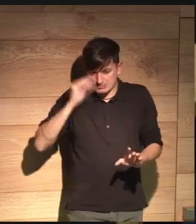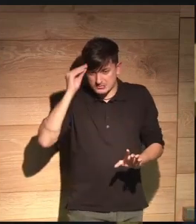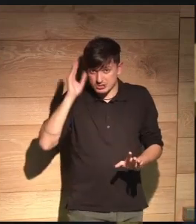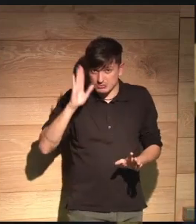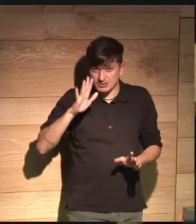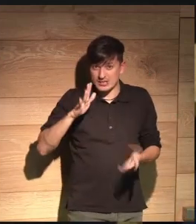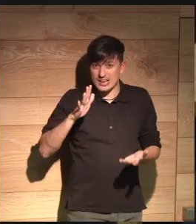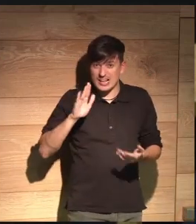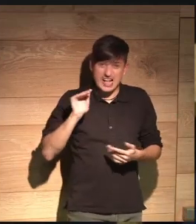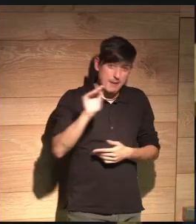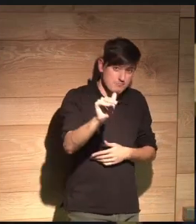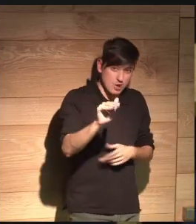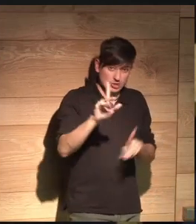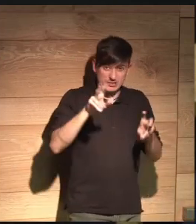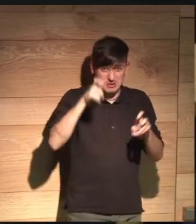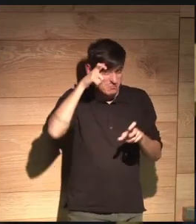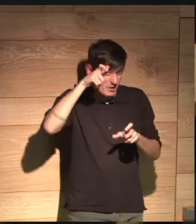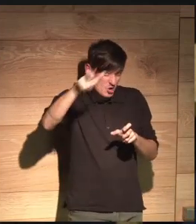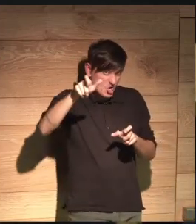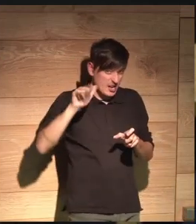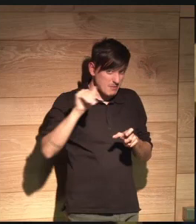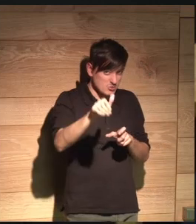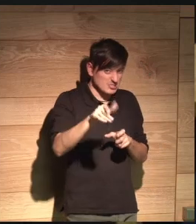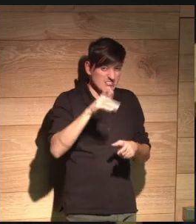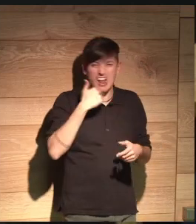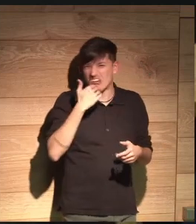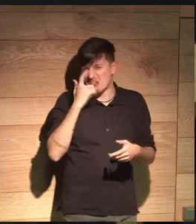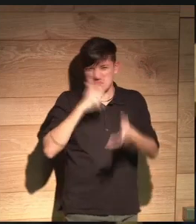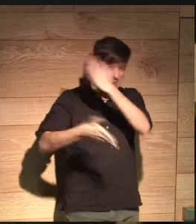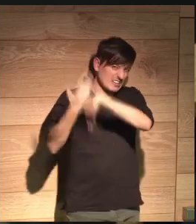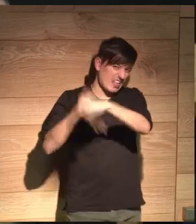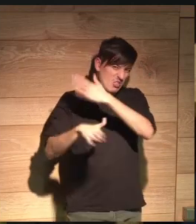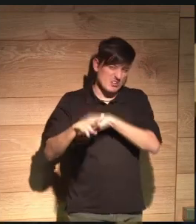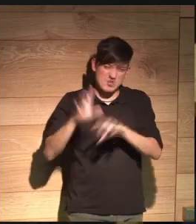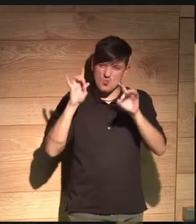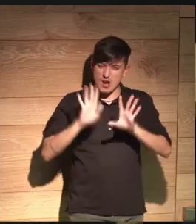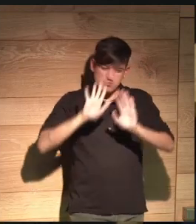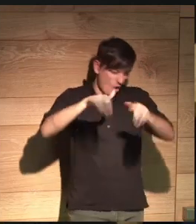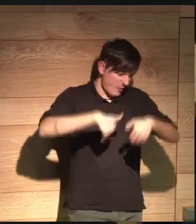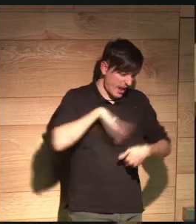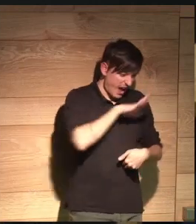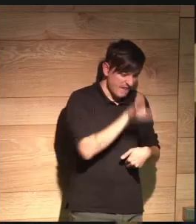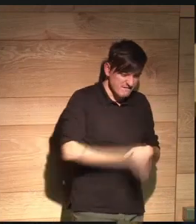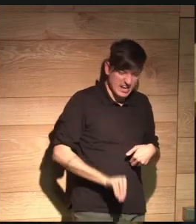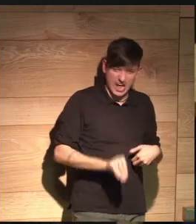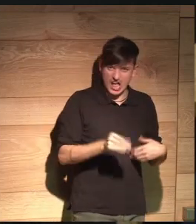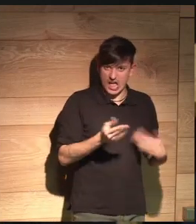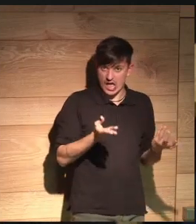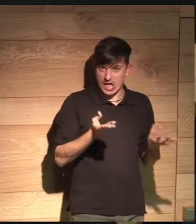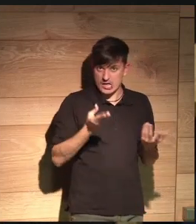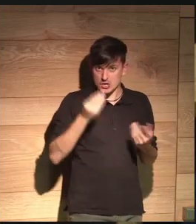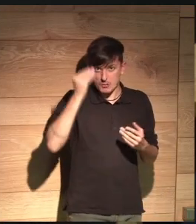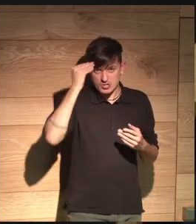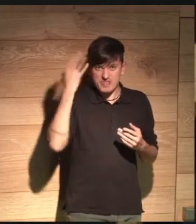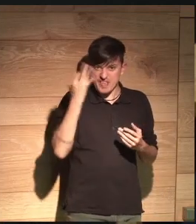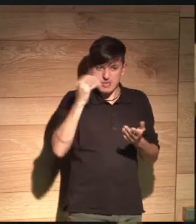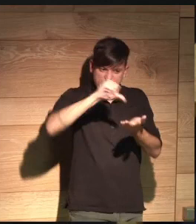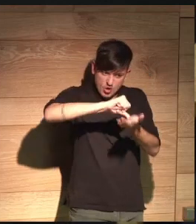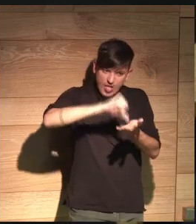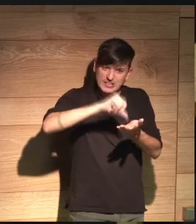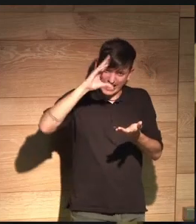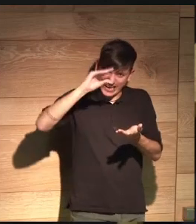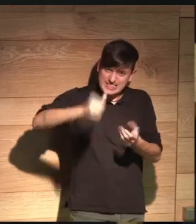el ruralismo es el pasado es como si volviéramos a áfrica a vivir en las sabanas tenemos que vivir en ciudades cada vez más